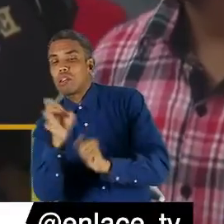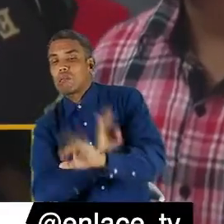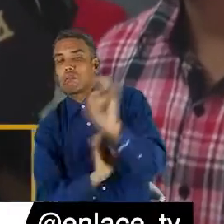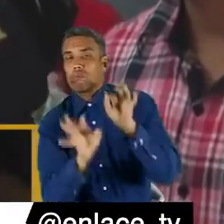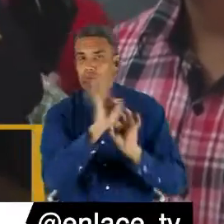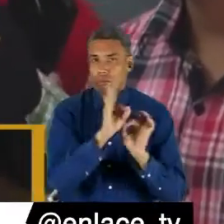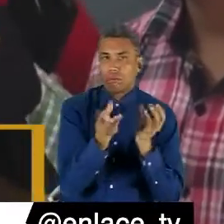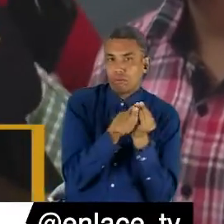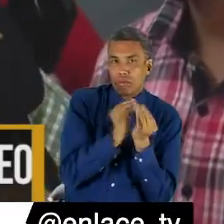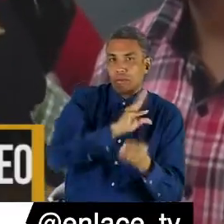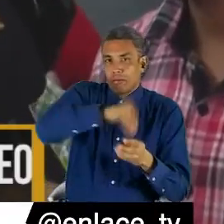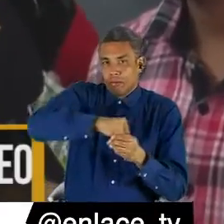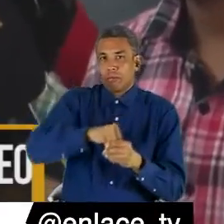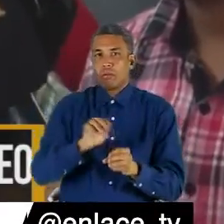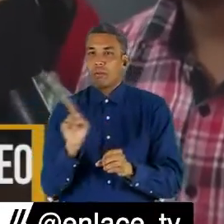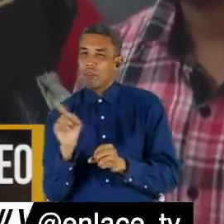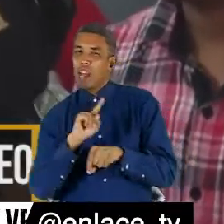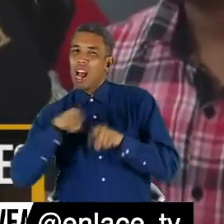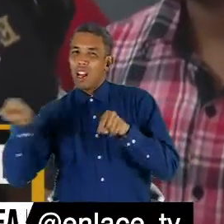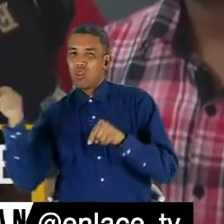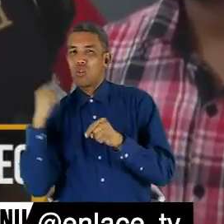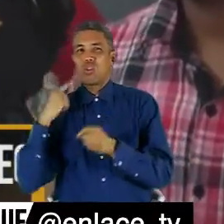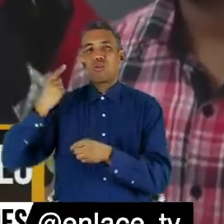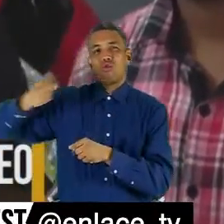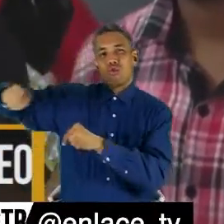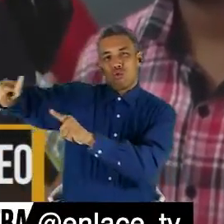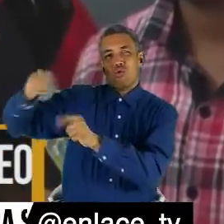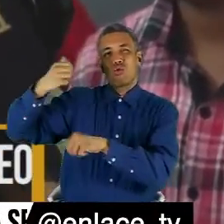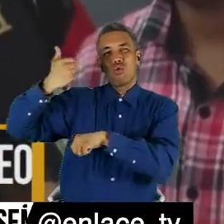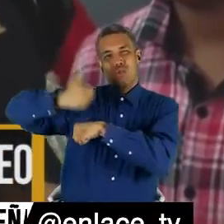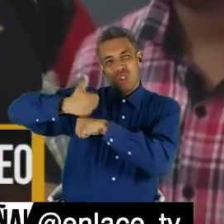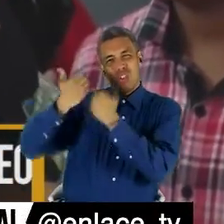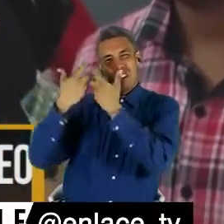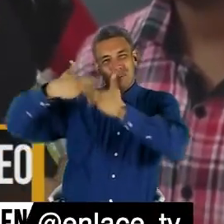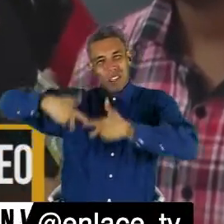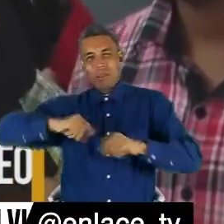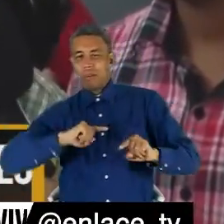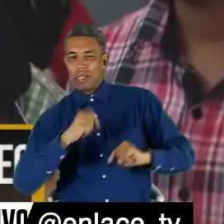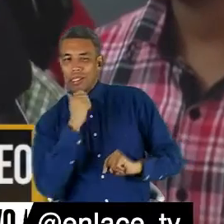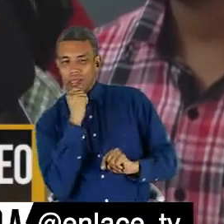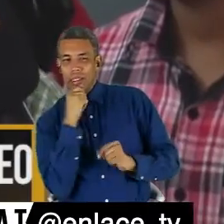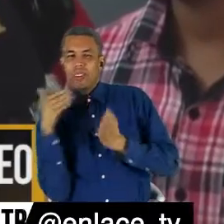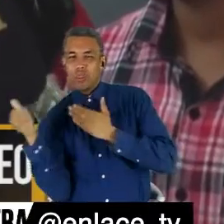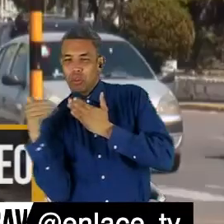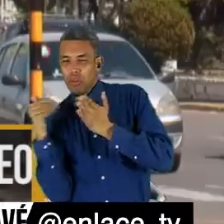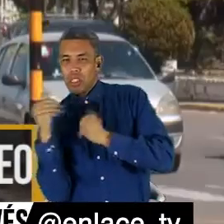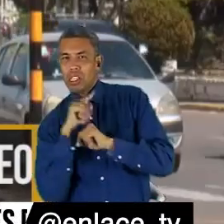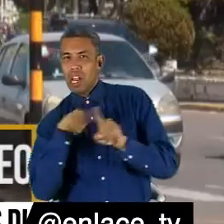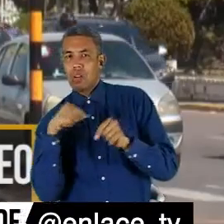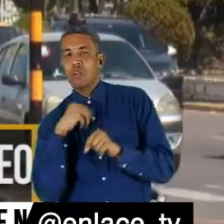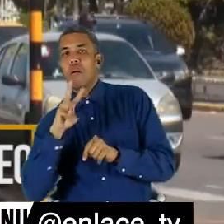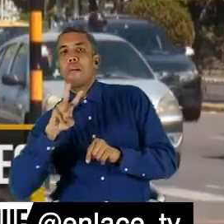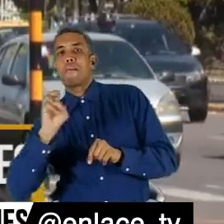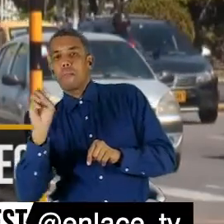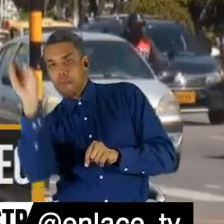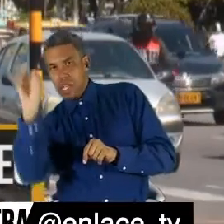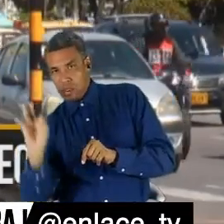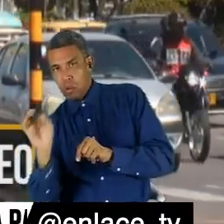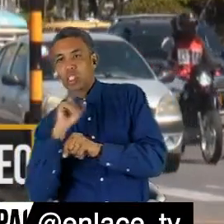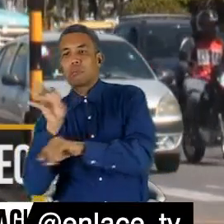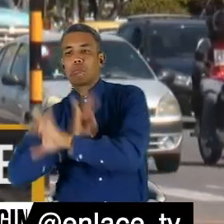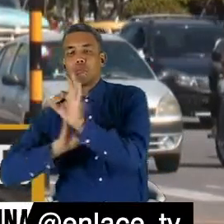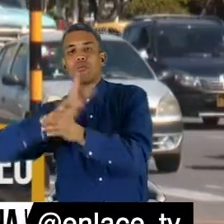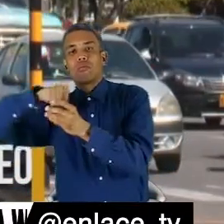acuerdo a lo que dice la norma, sí será totalmente de los empresarios. Recalcó el burgomaestre que con esto se busca acabar con las